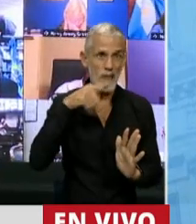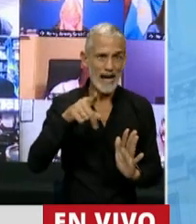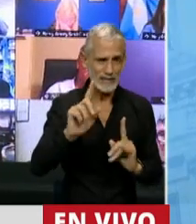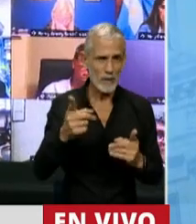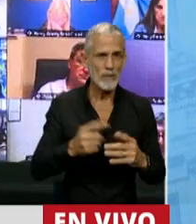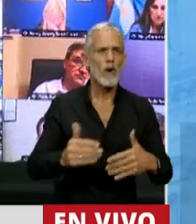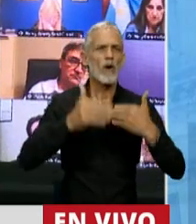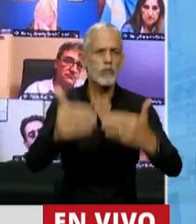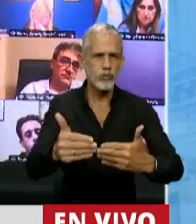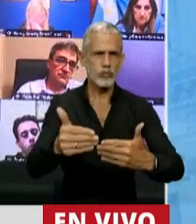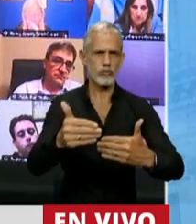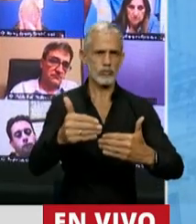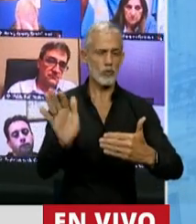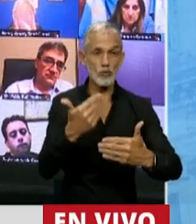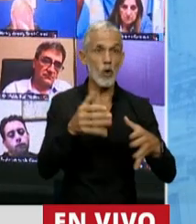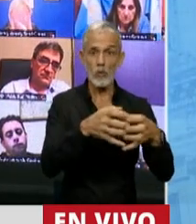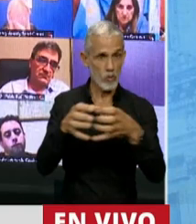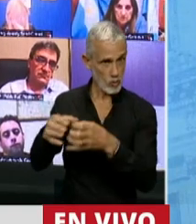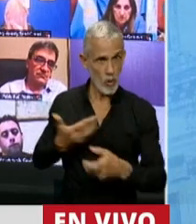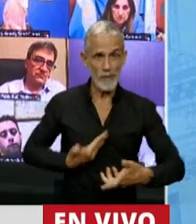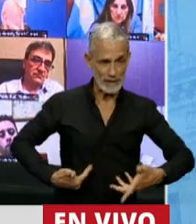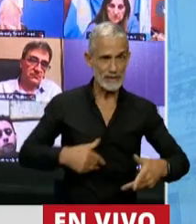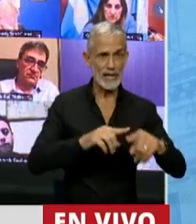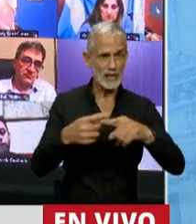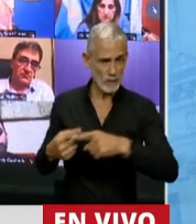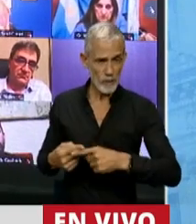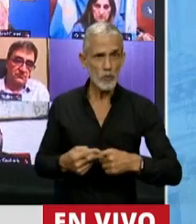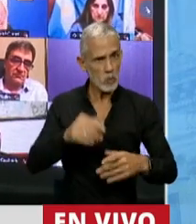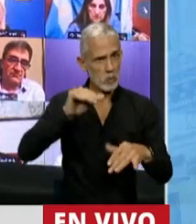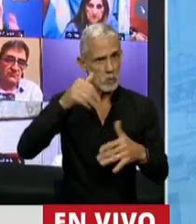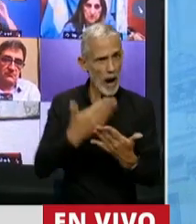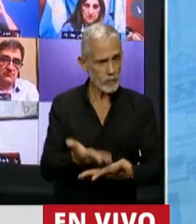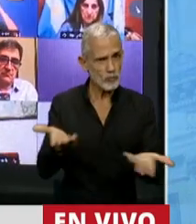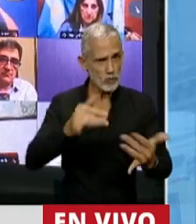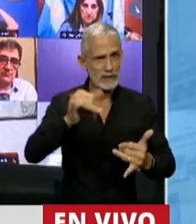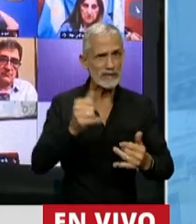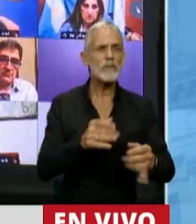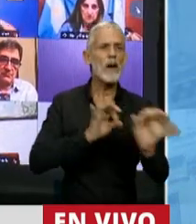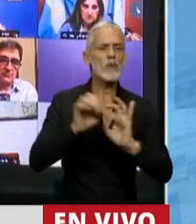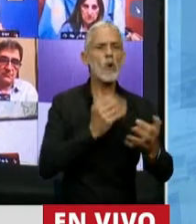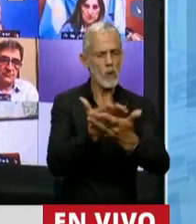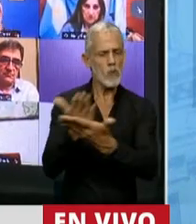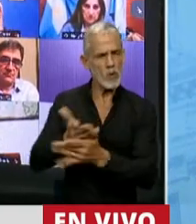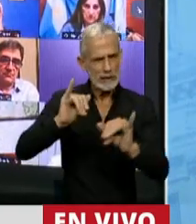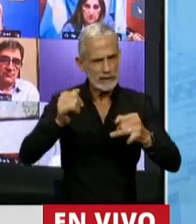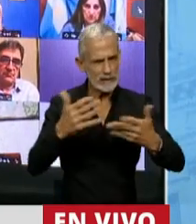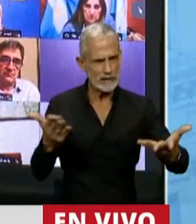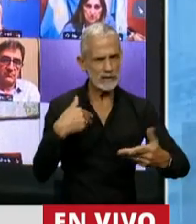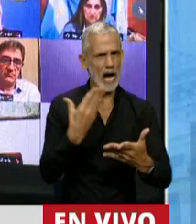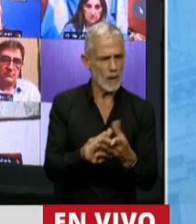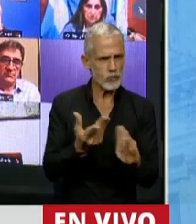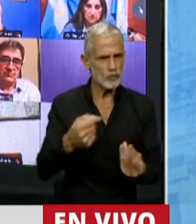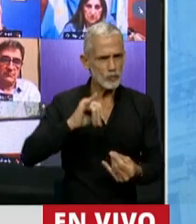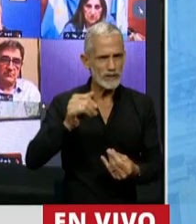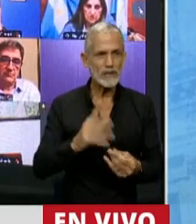fue prorrogada por todos los presidentes de bloque acompañándolo, para que también los proyectos se presenten. Es decir, que lo único